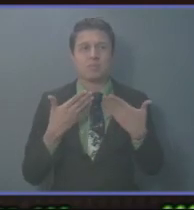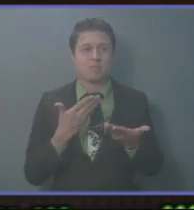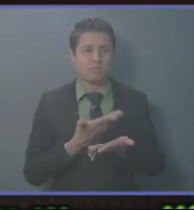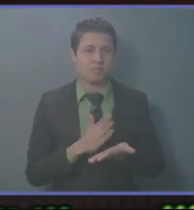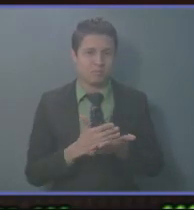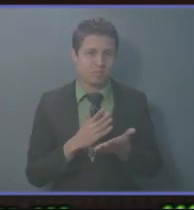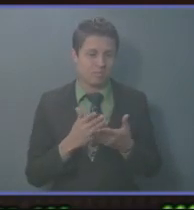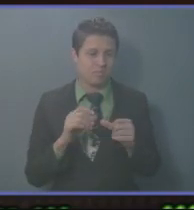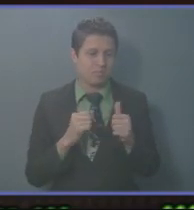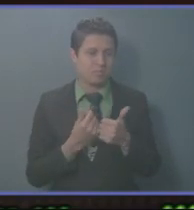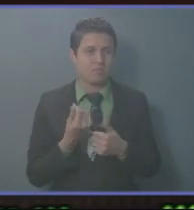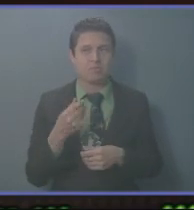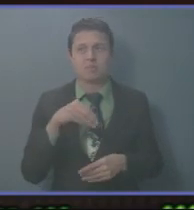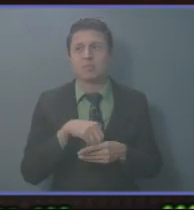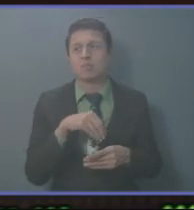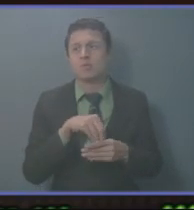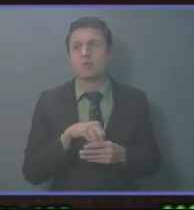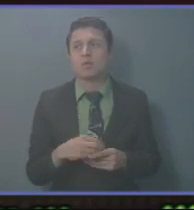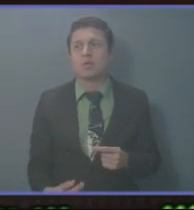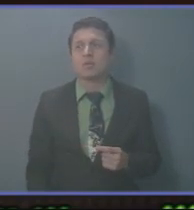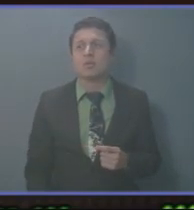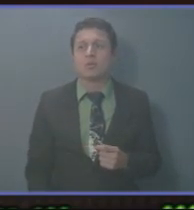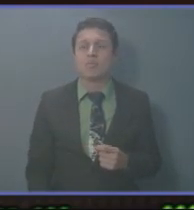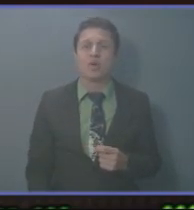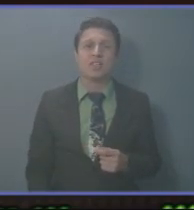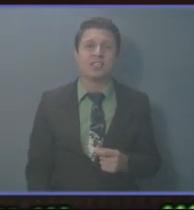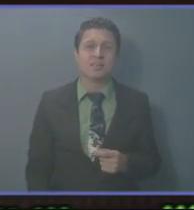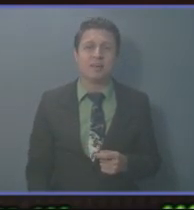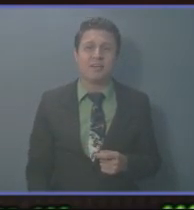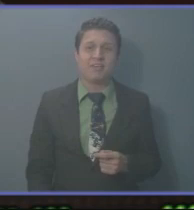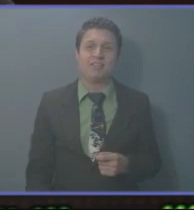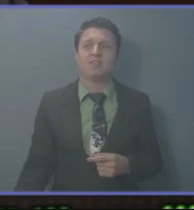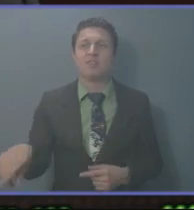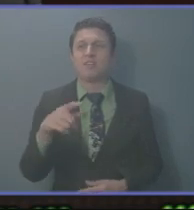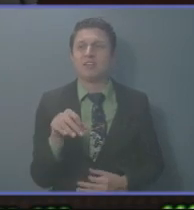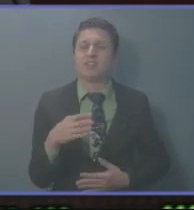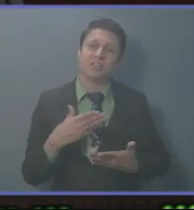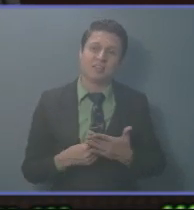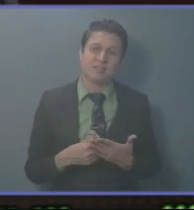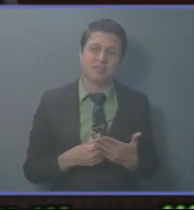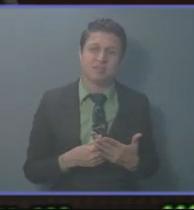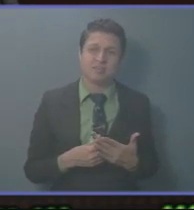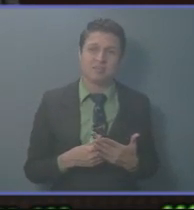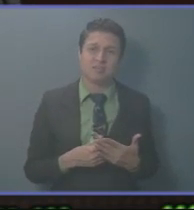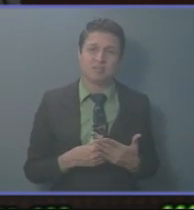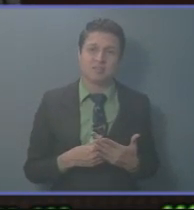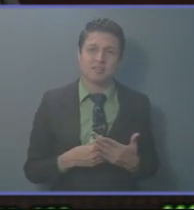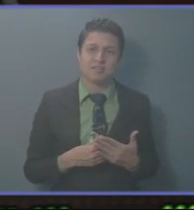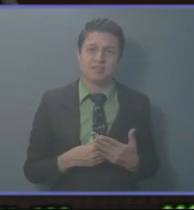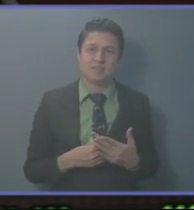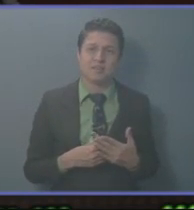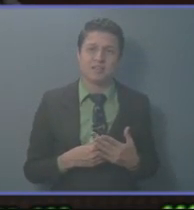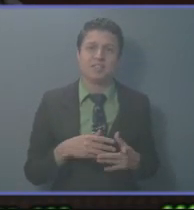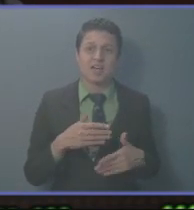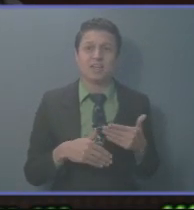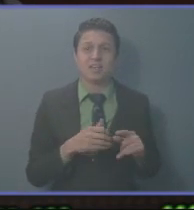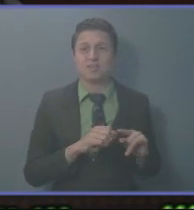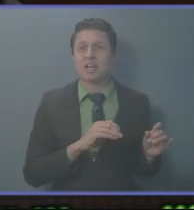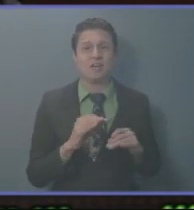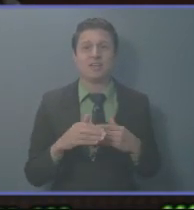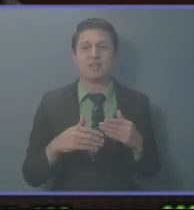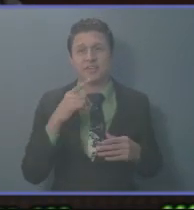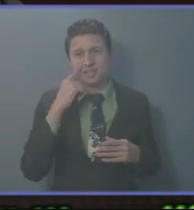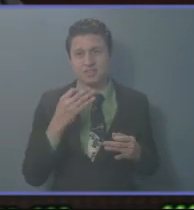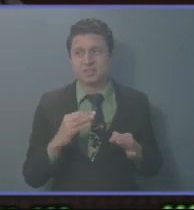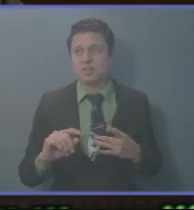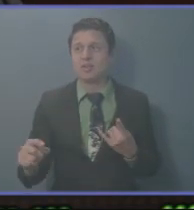comerciales y asociaciones de ahorro y préstamo. 2. Que mediante decreto del legislativo número 537 de